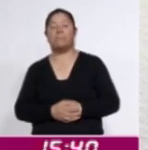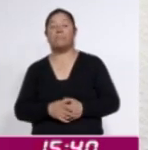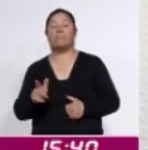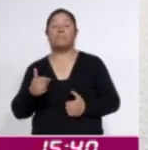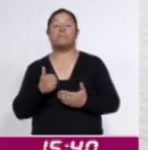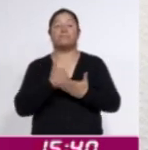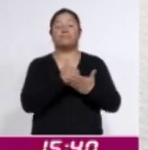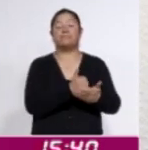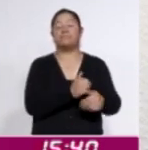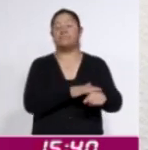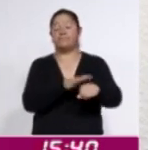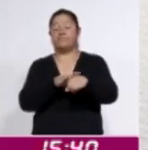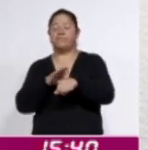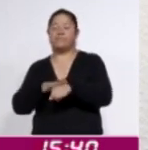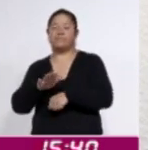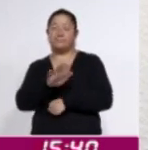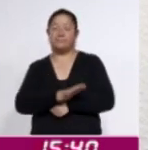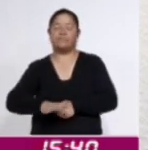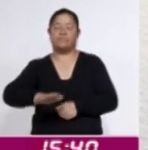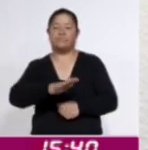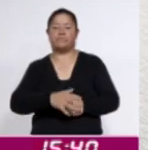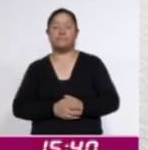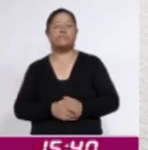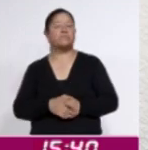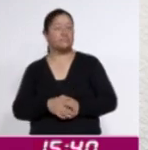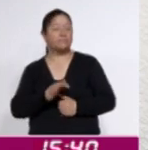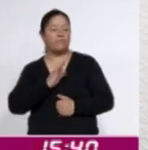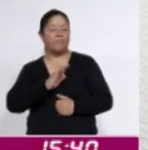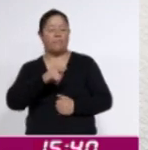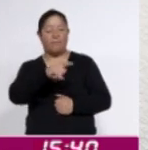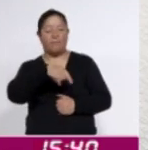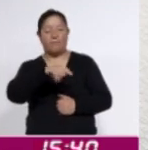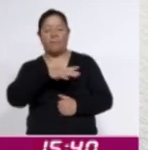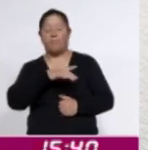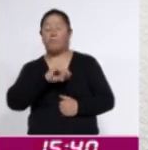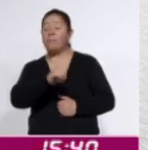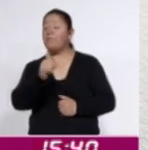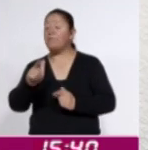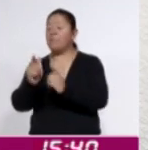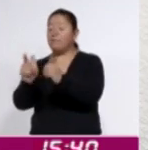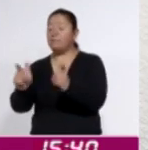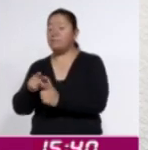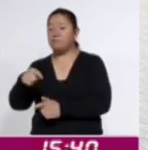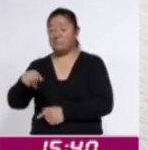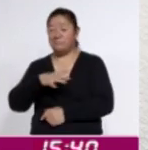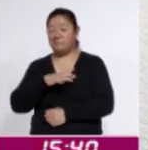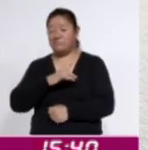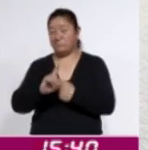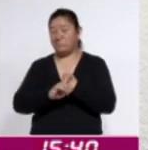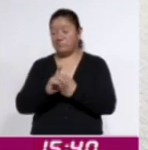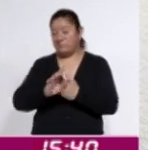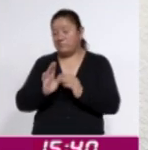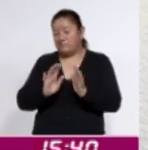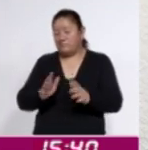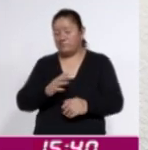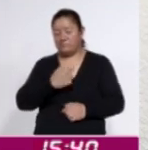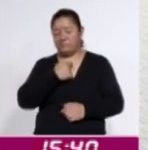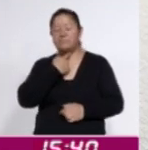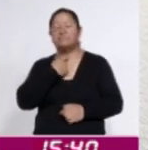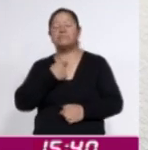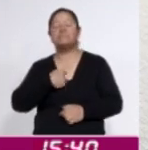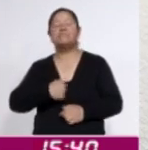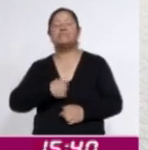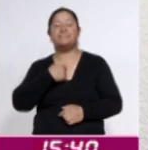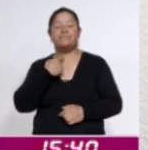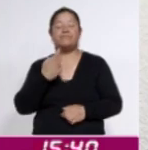o exacerba a los que podrían estar en otro grupo, que son los que ya tienen afectadas las vías respiratorias, los